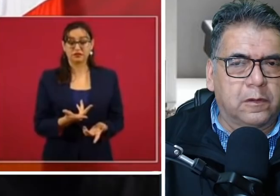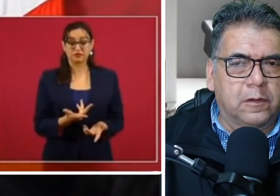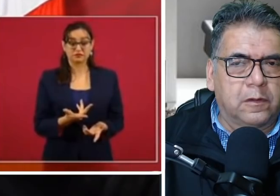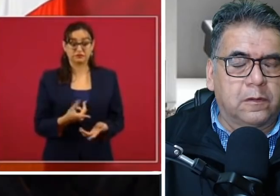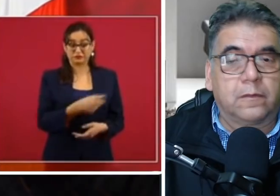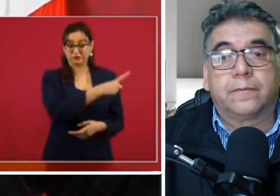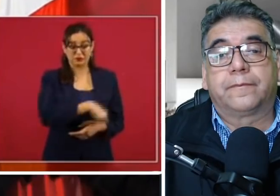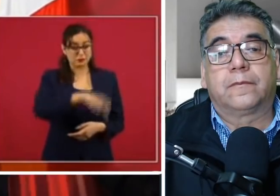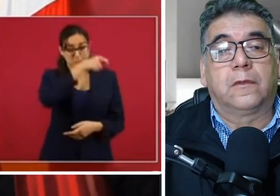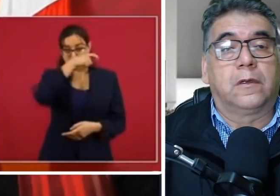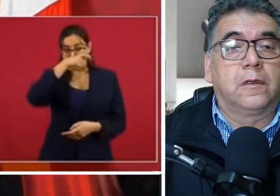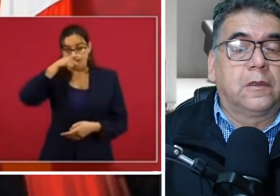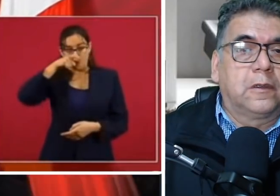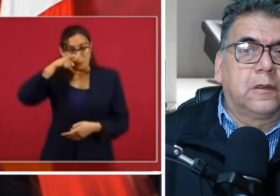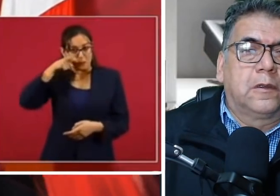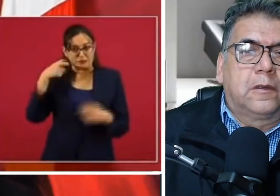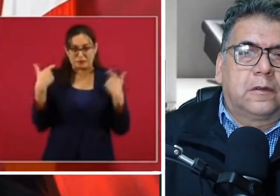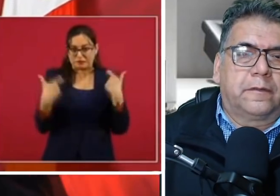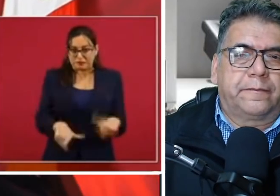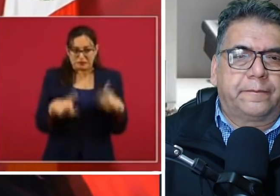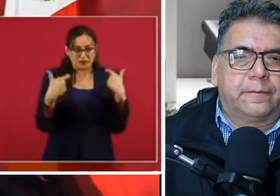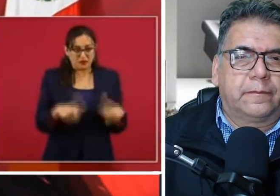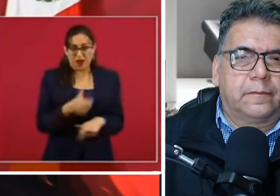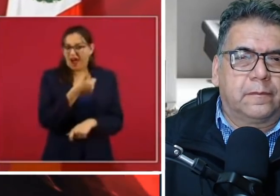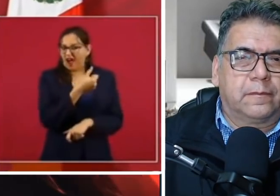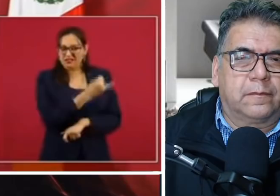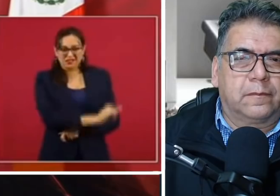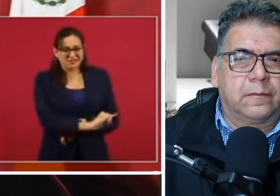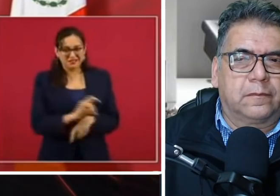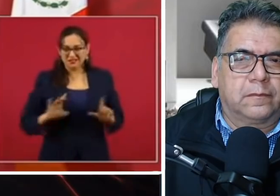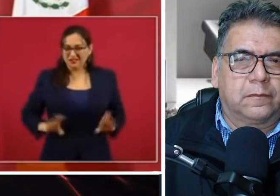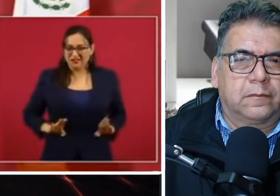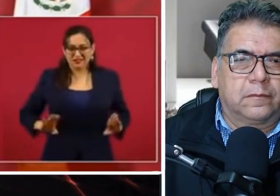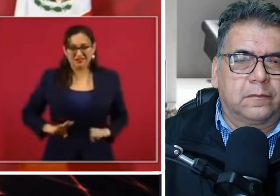más ambiciosos, su Dios es el dinero.